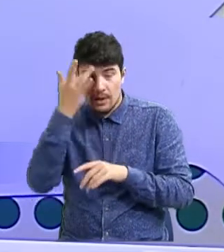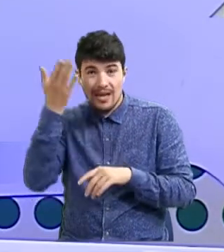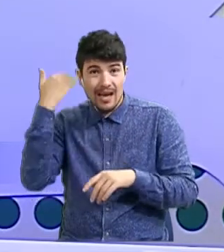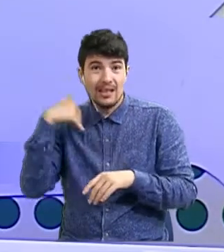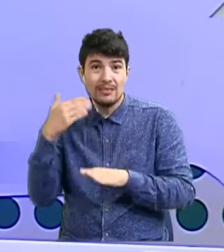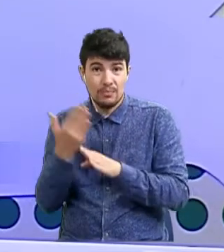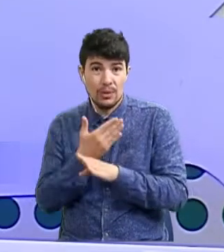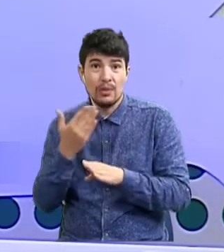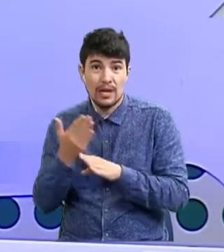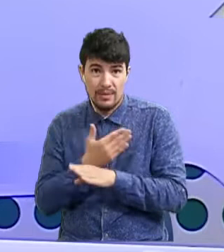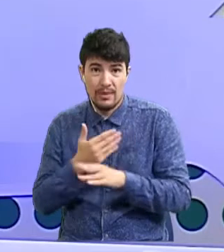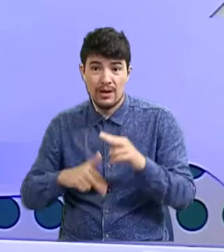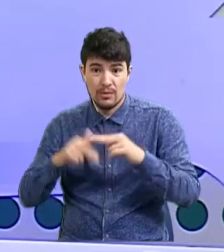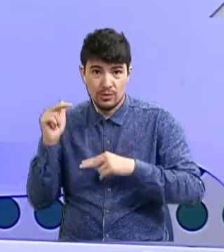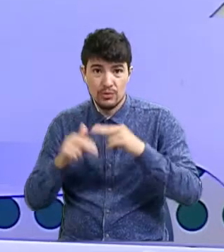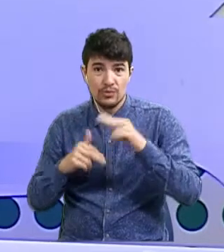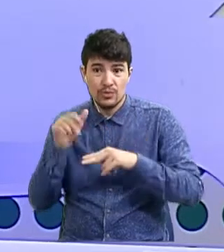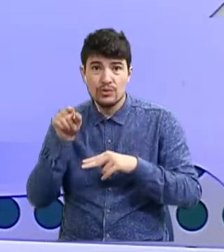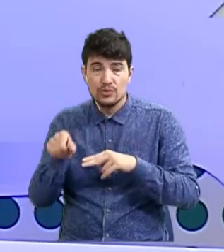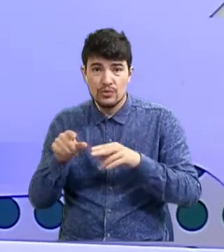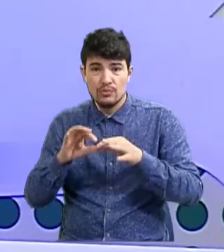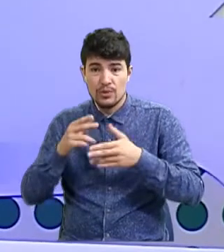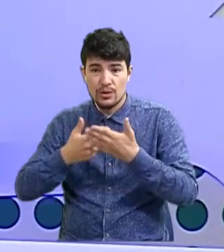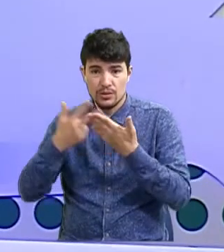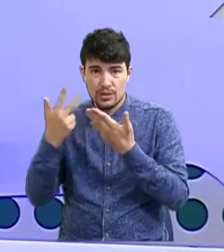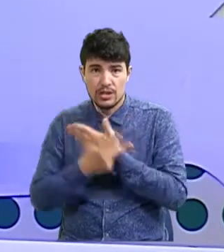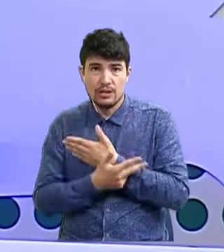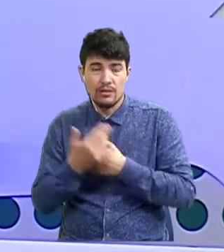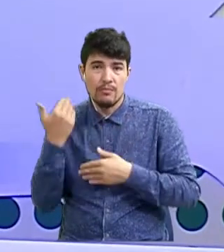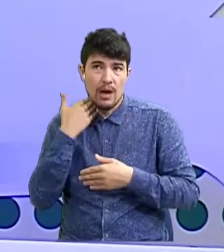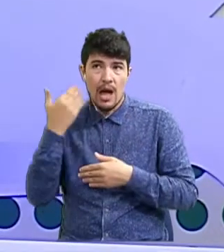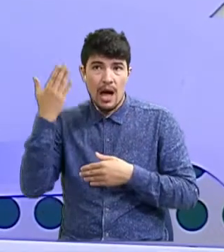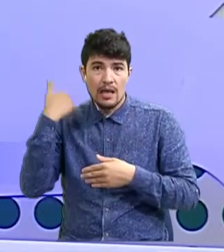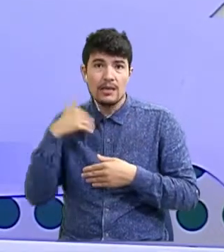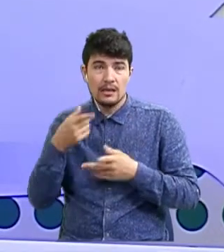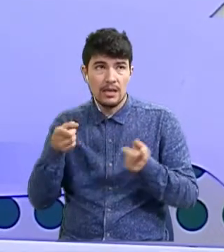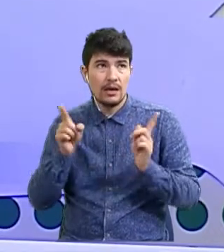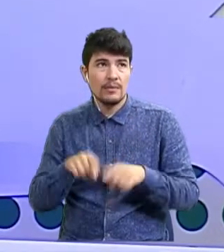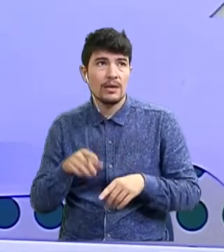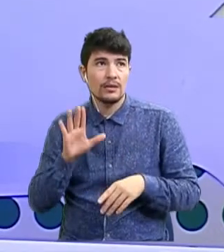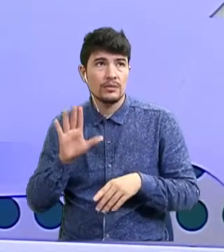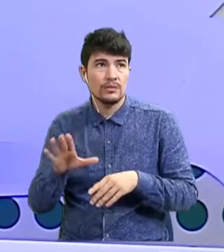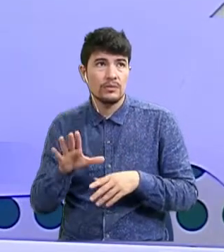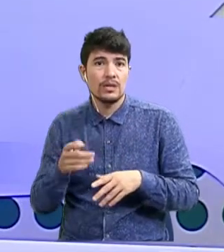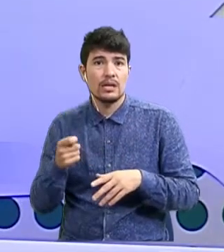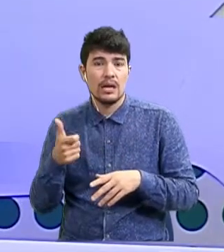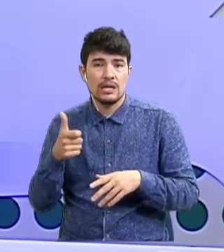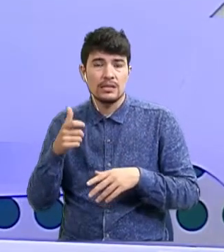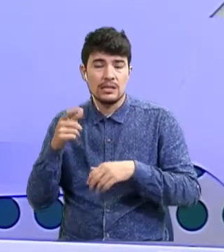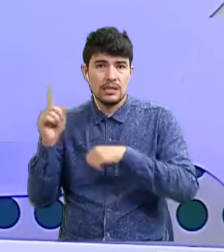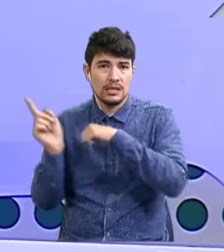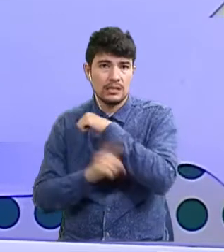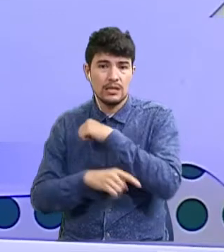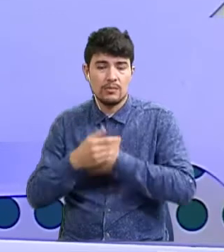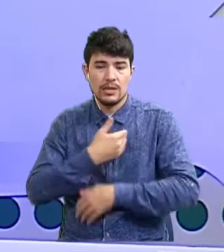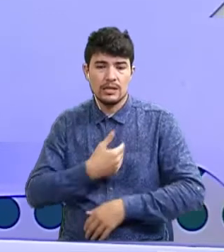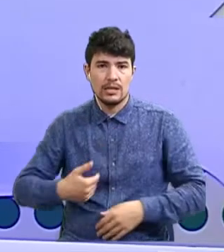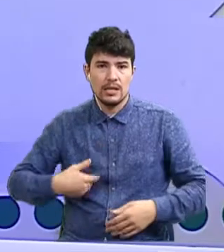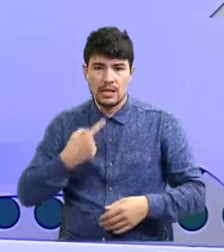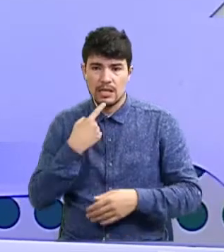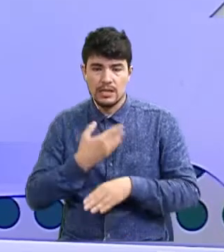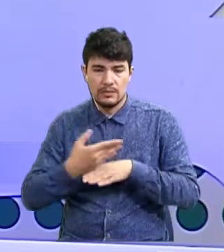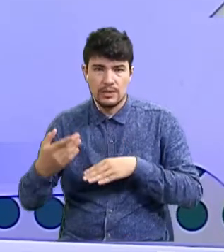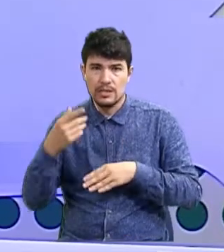fallas estructurales que sufrió el proyecto, que pasó, incluso llegó a sanción, casi a sanción presidencial, y después la Corte le dice